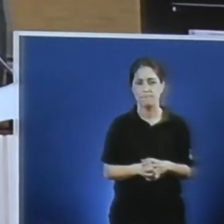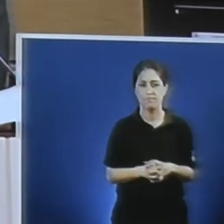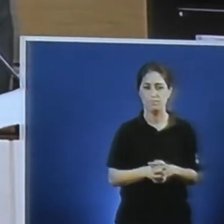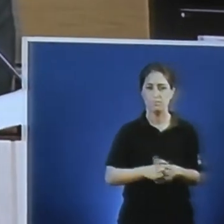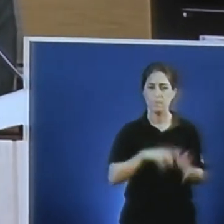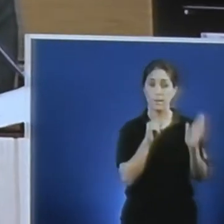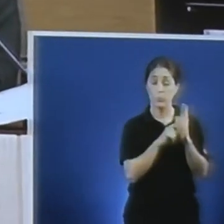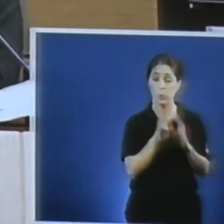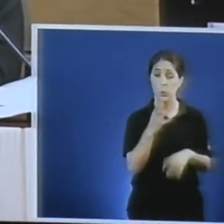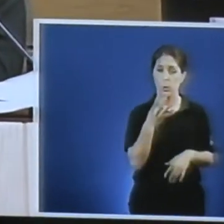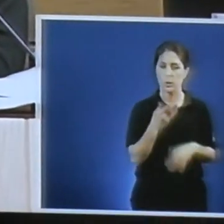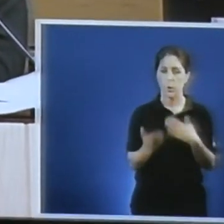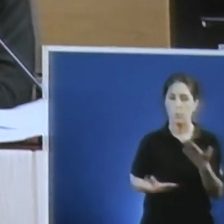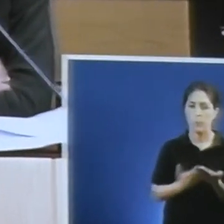el marco de lengua